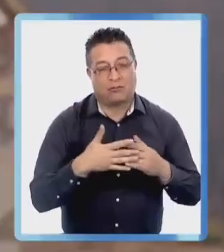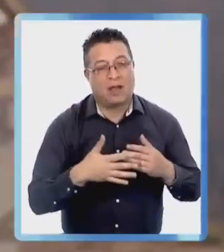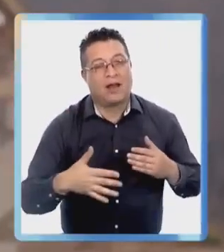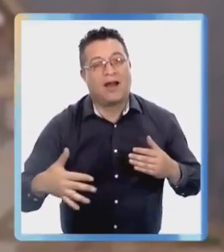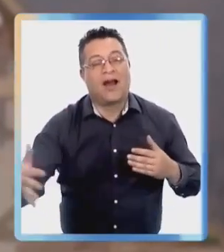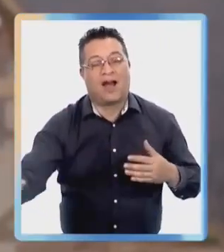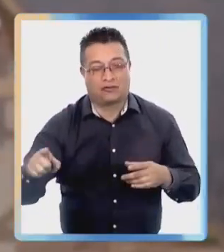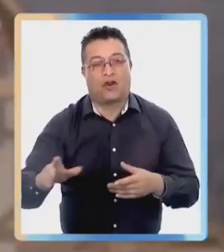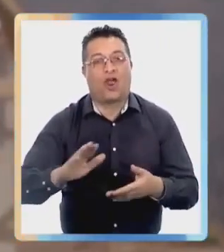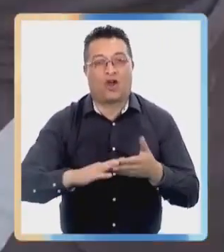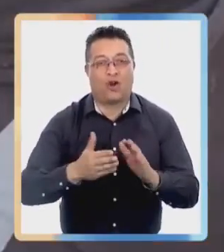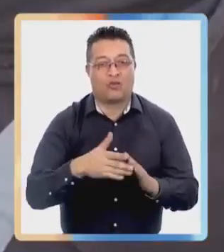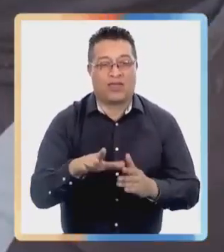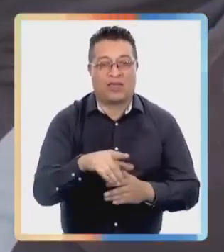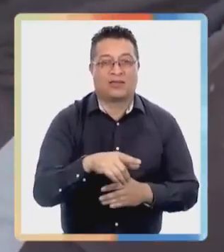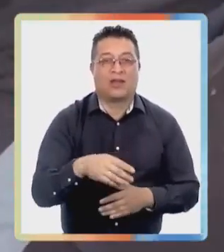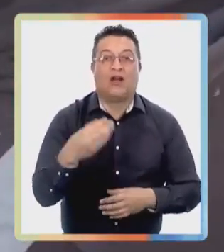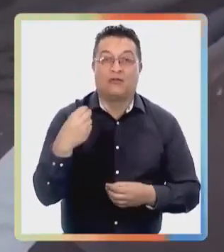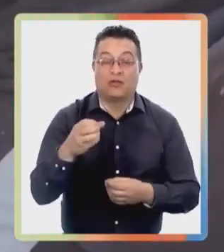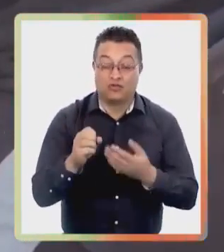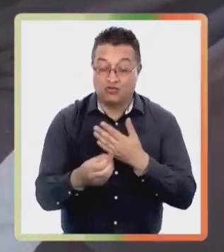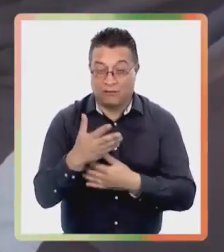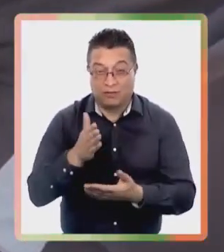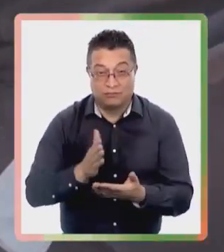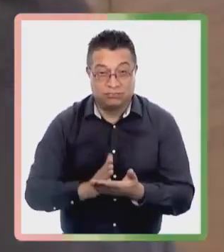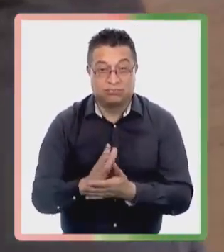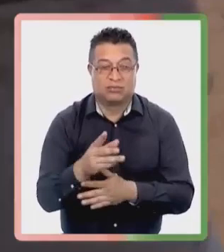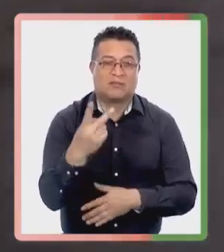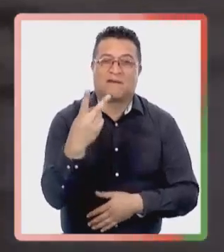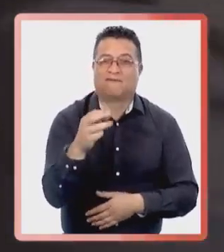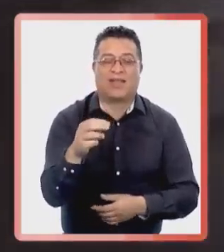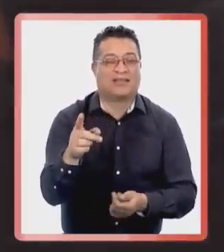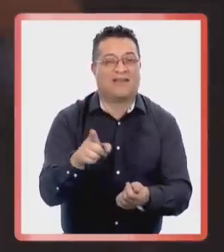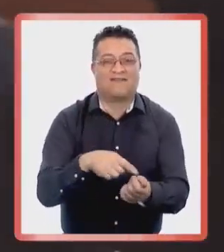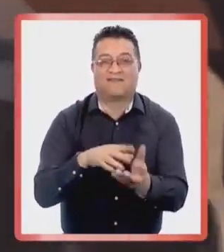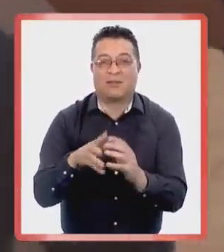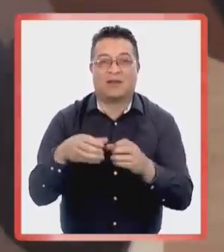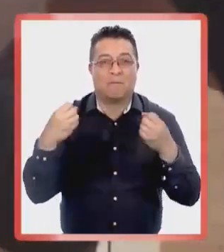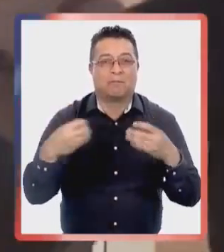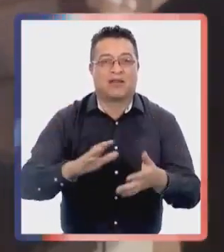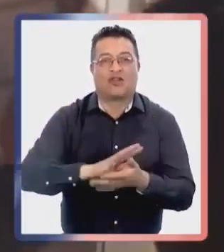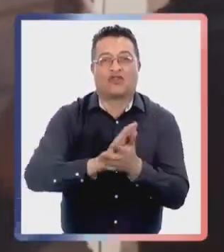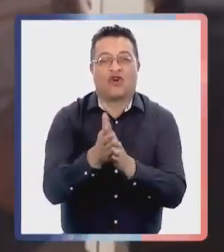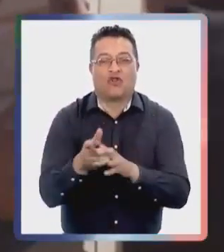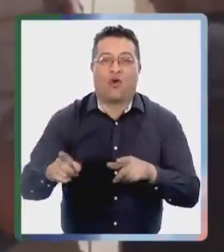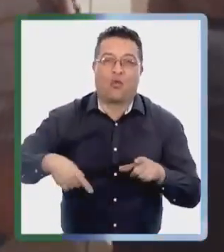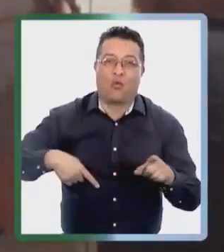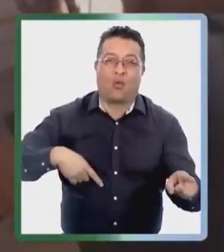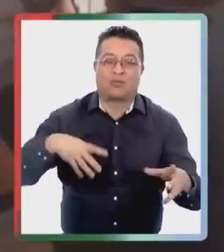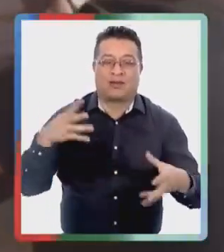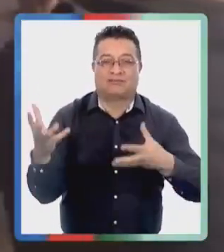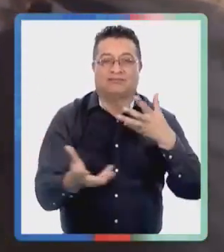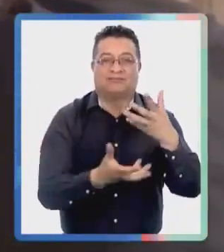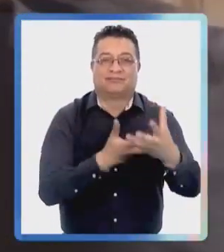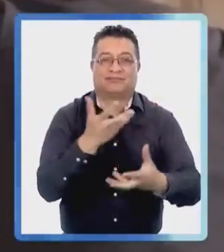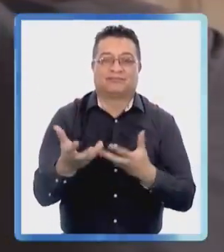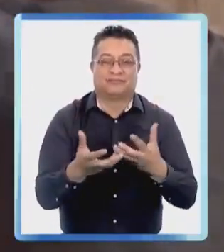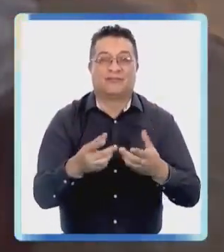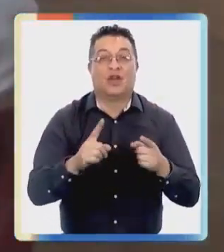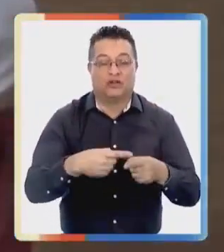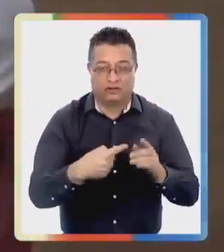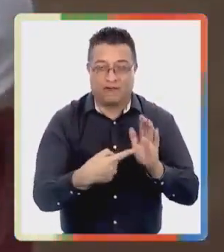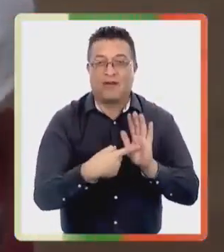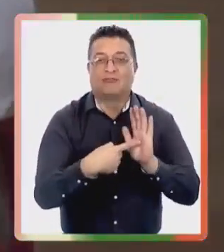plazo con esta comunidad. Un nuevo comienzo para una veintena de familias que lo perdieron todo por la acción de las llamas. Una